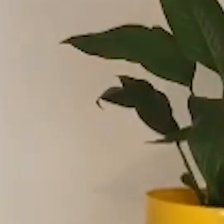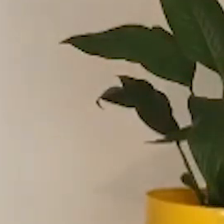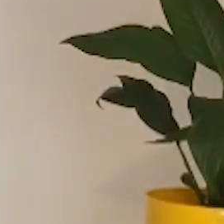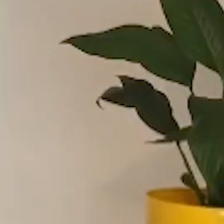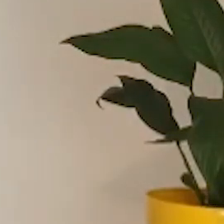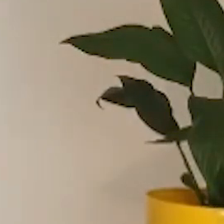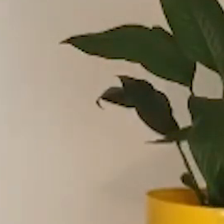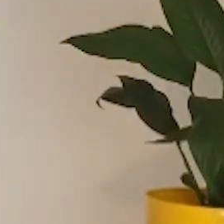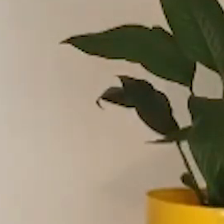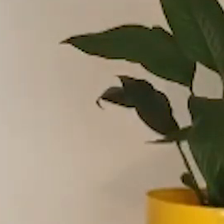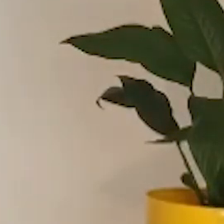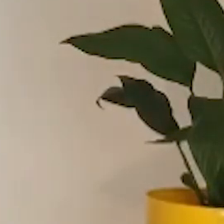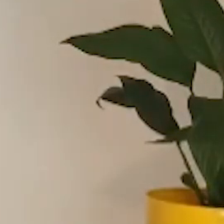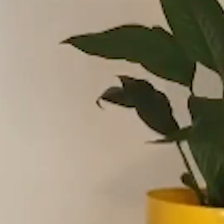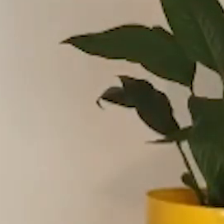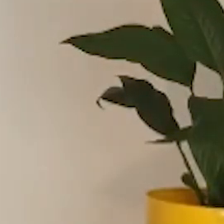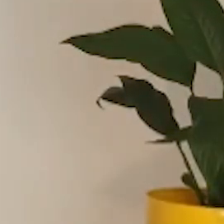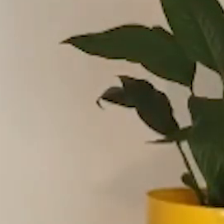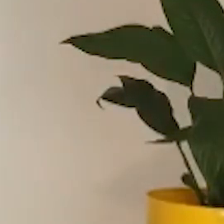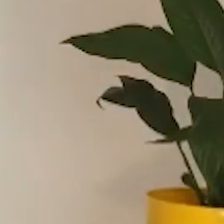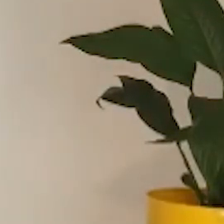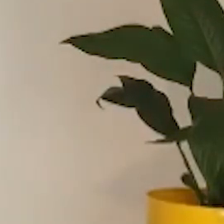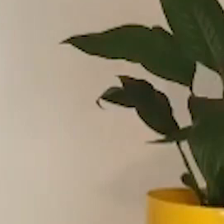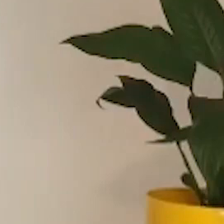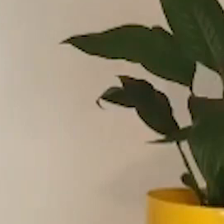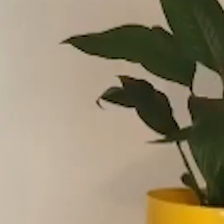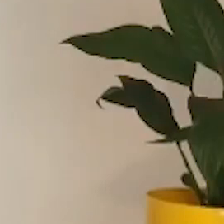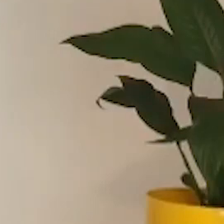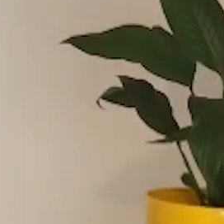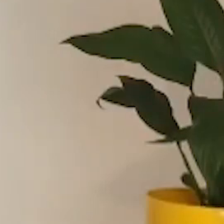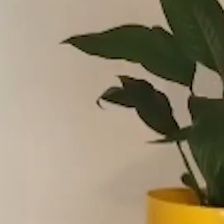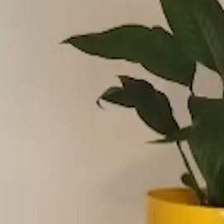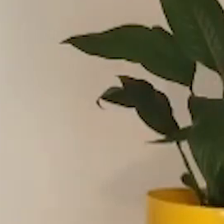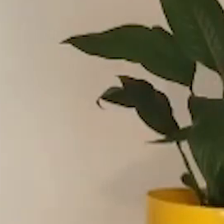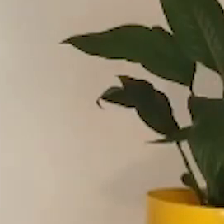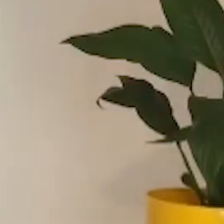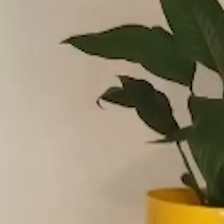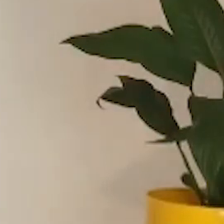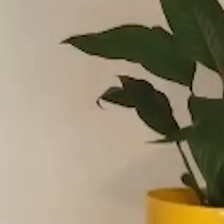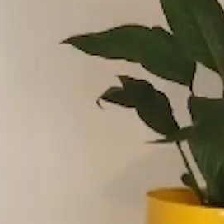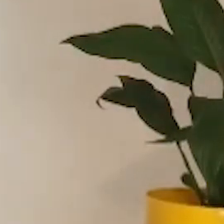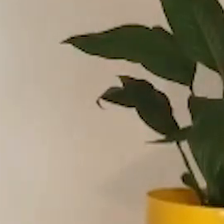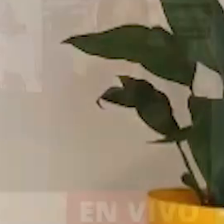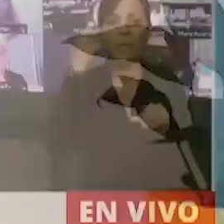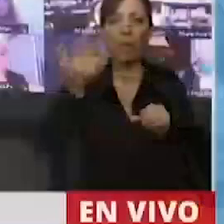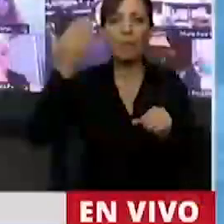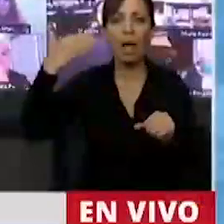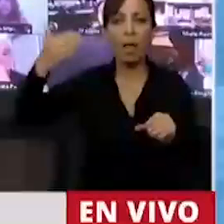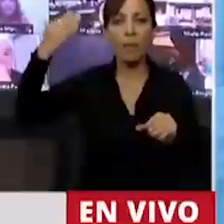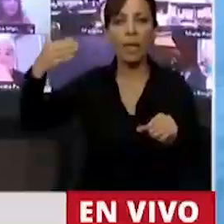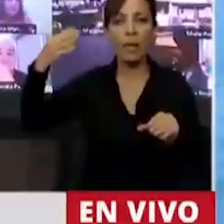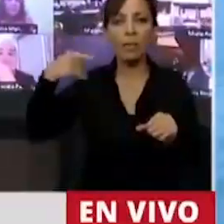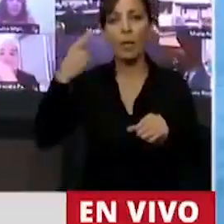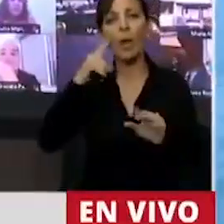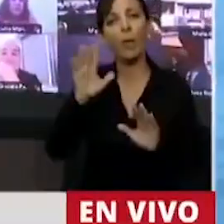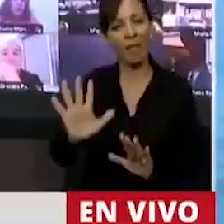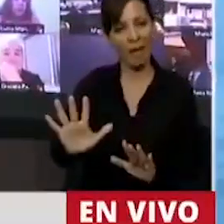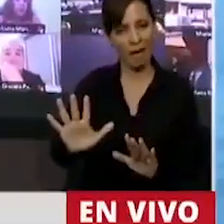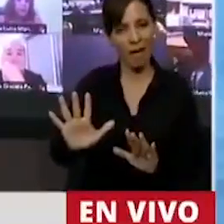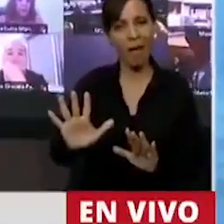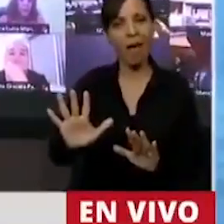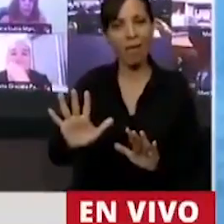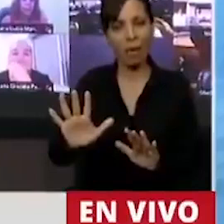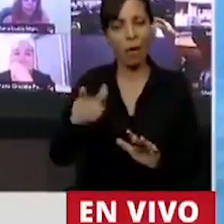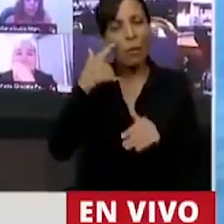opuso a que los ricos hagan un aporte por única vez. Y pasó de todo, por ejemplo, todo esto. Tengan cuidado,